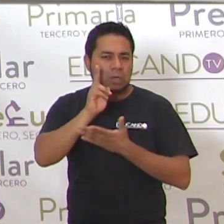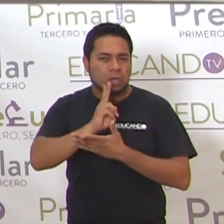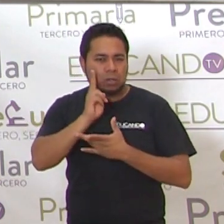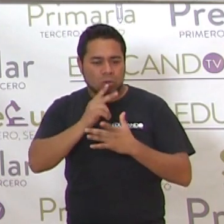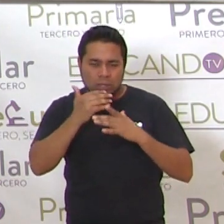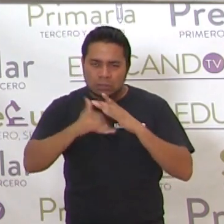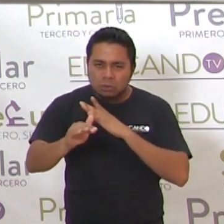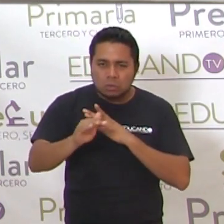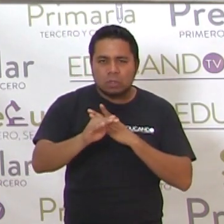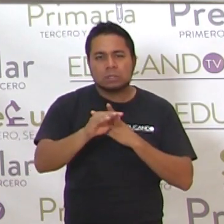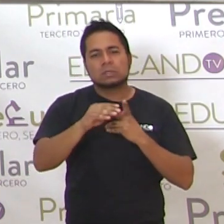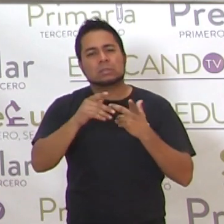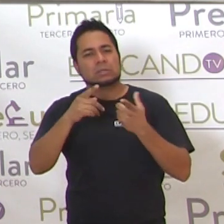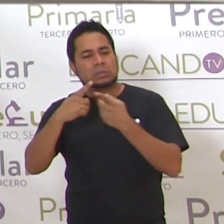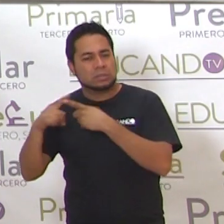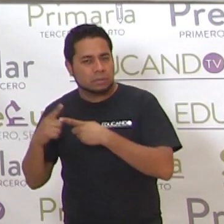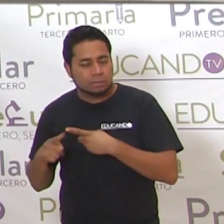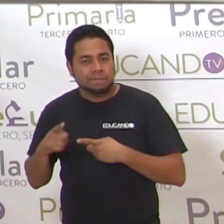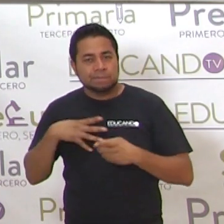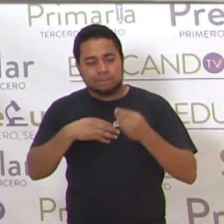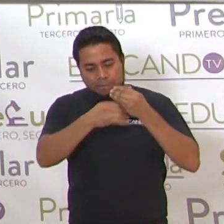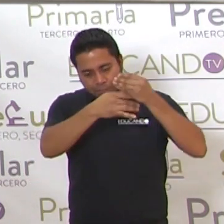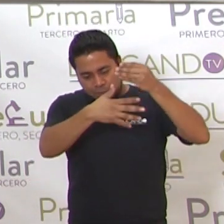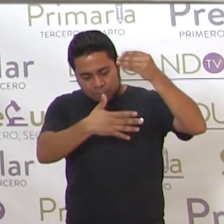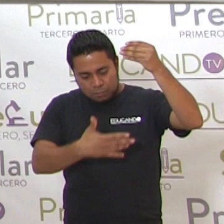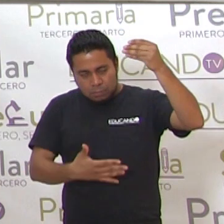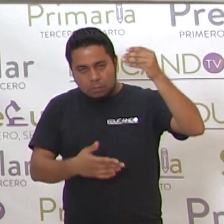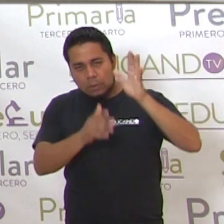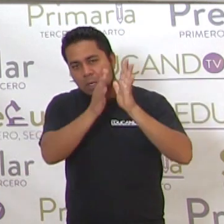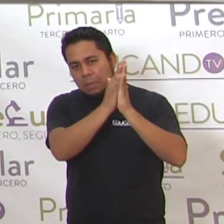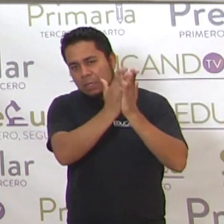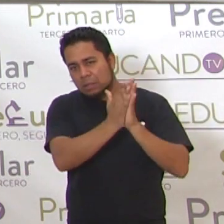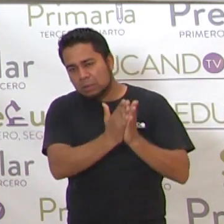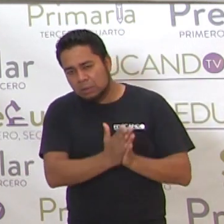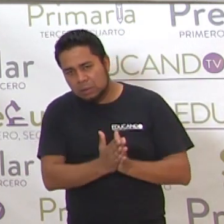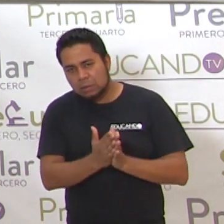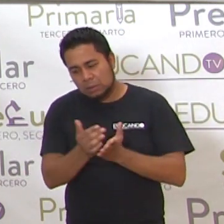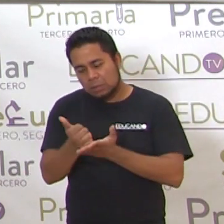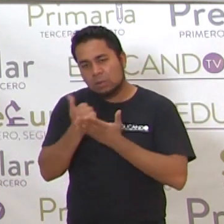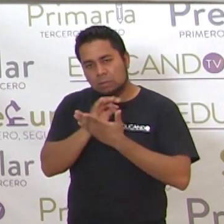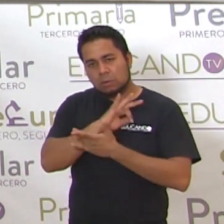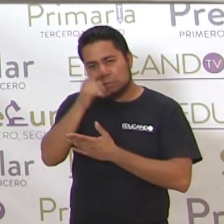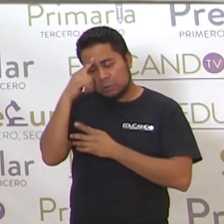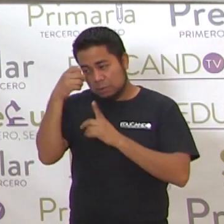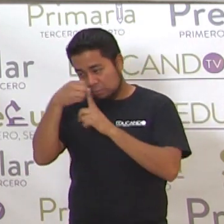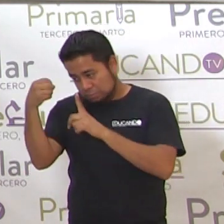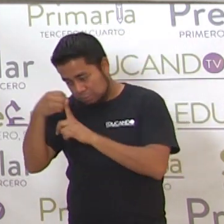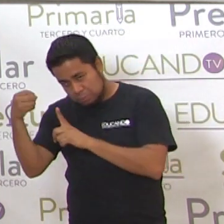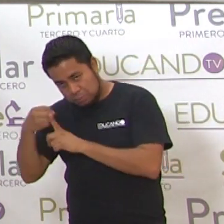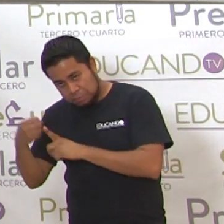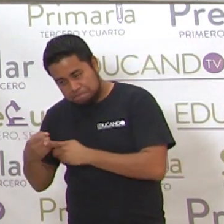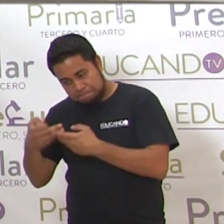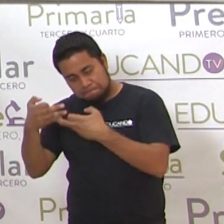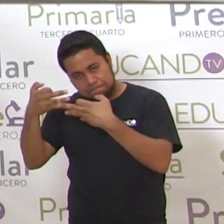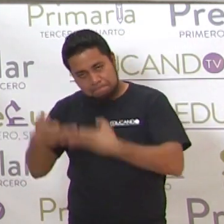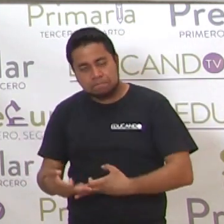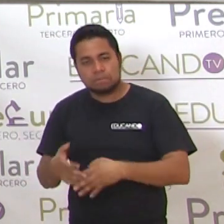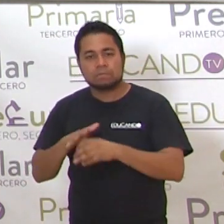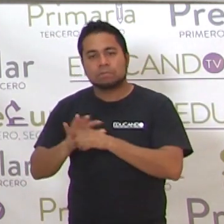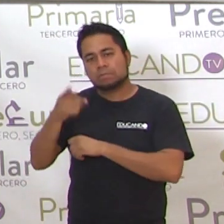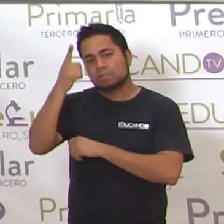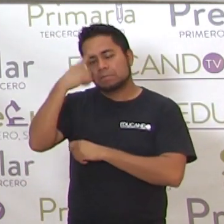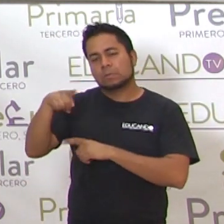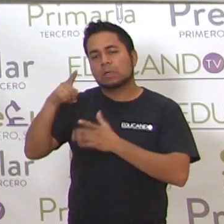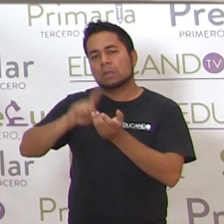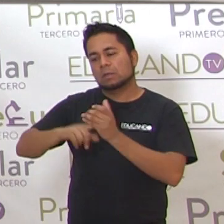y en son las carpetas que te van a ayudar a poder organizar de mejor forma lo que es tu